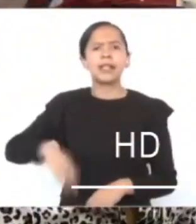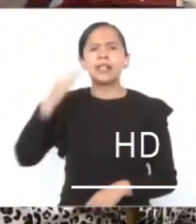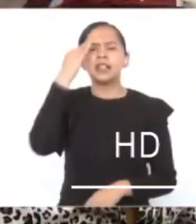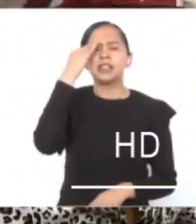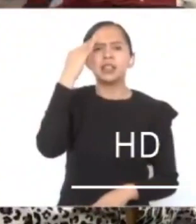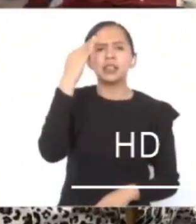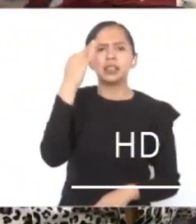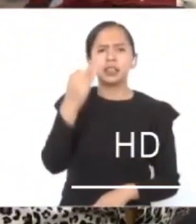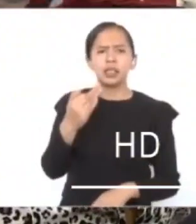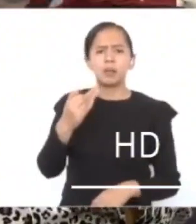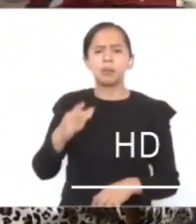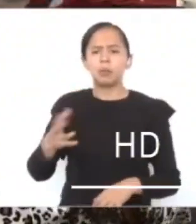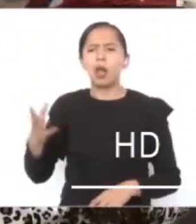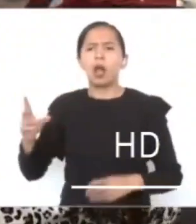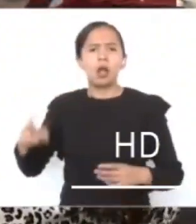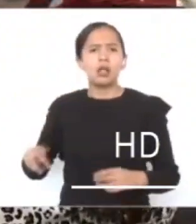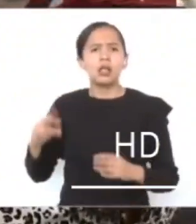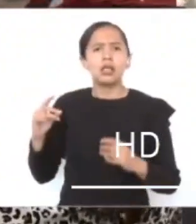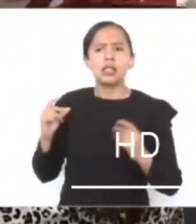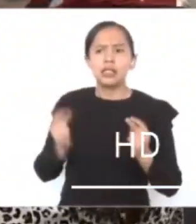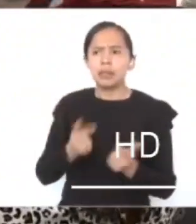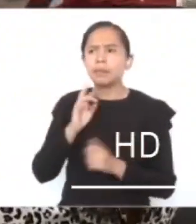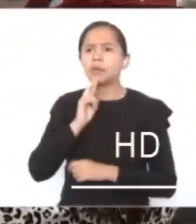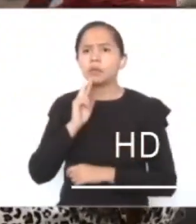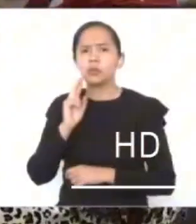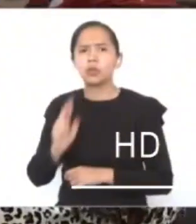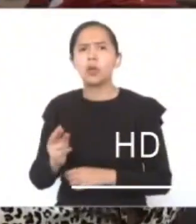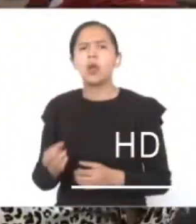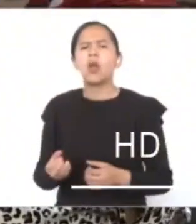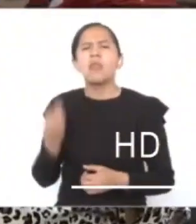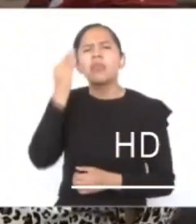de reacción de los cuerpos de emergencia en este simulacro.